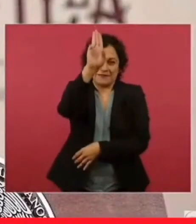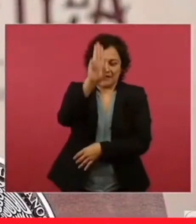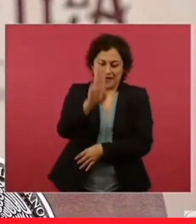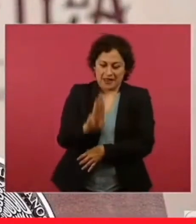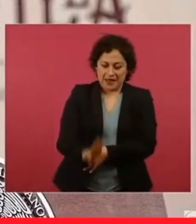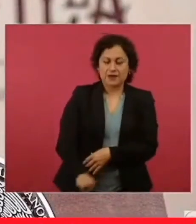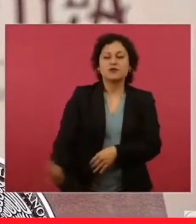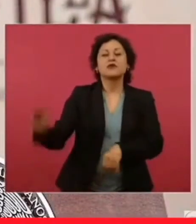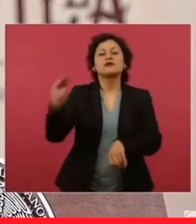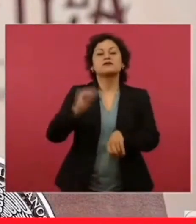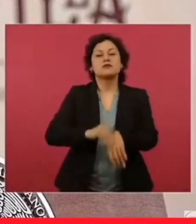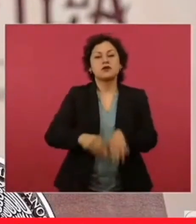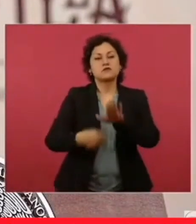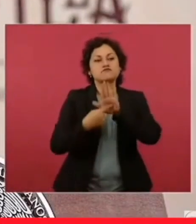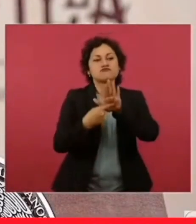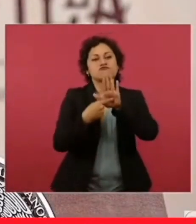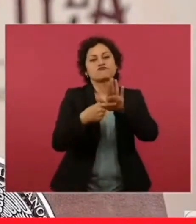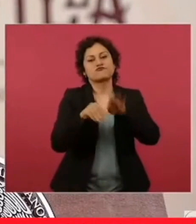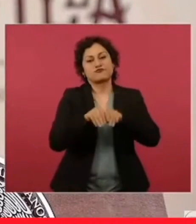sobre